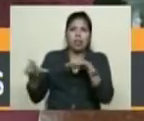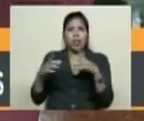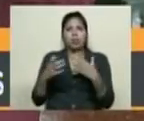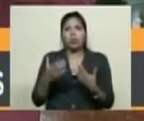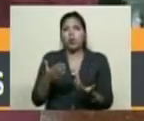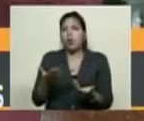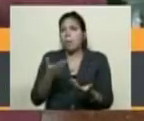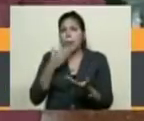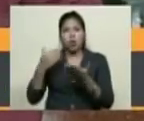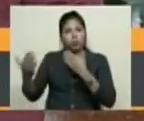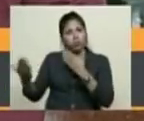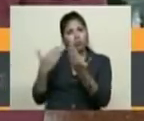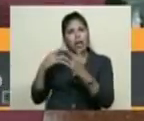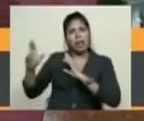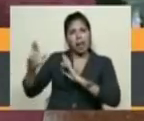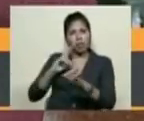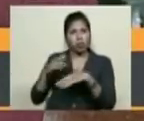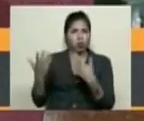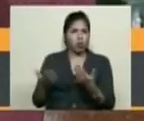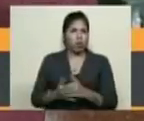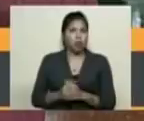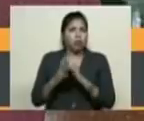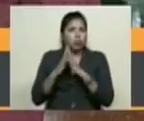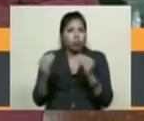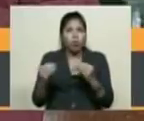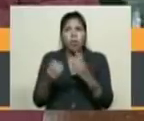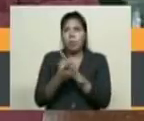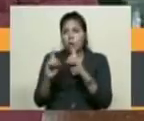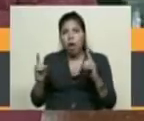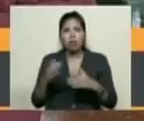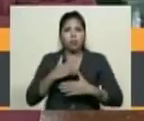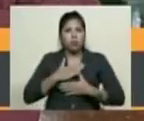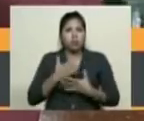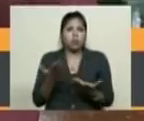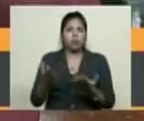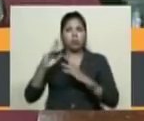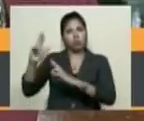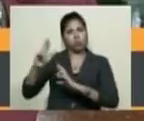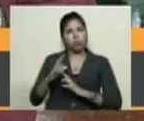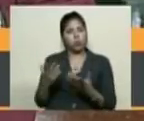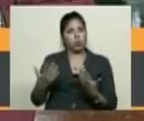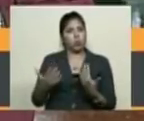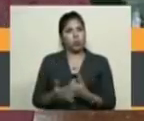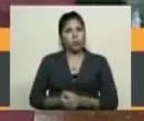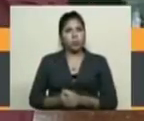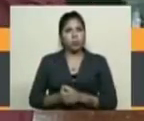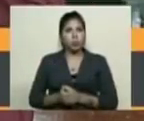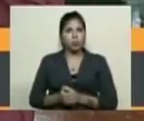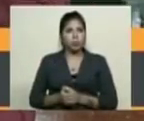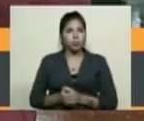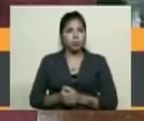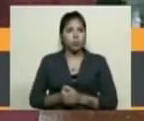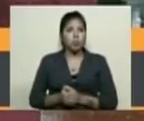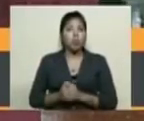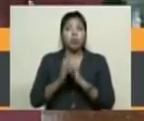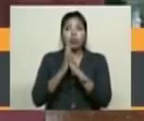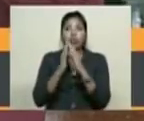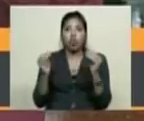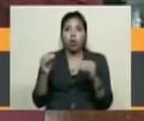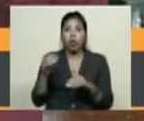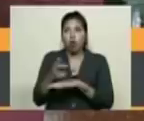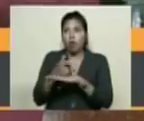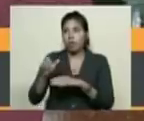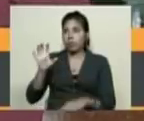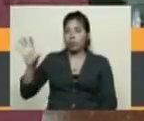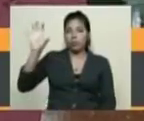mejores relaciones políticas, diplomáticas, humanas, con todos los gobiernos y